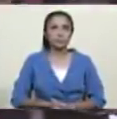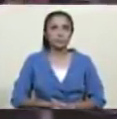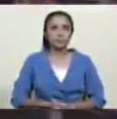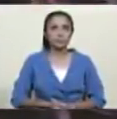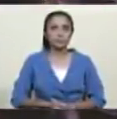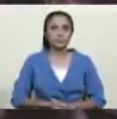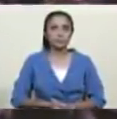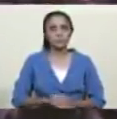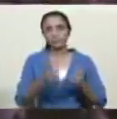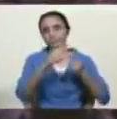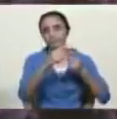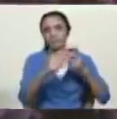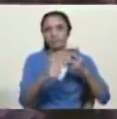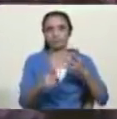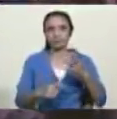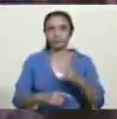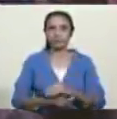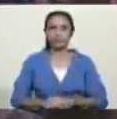Araure Páez.